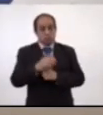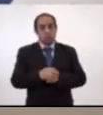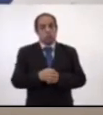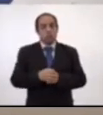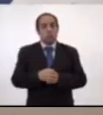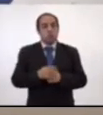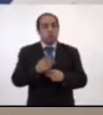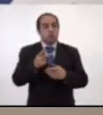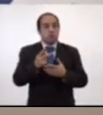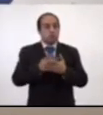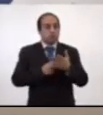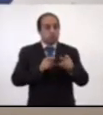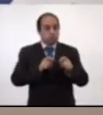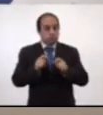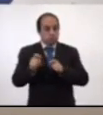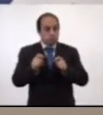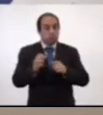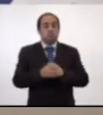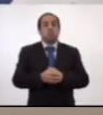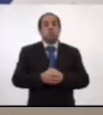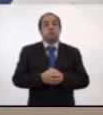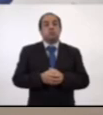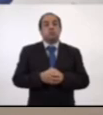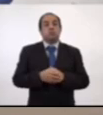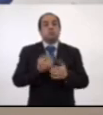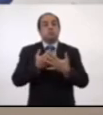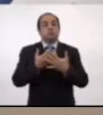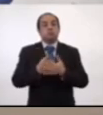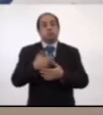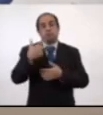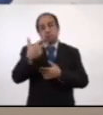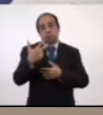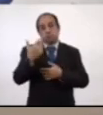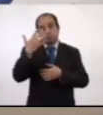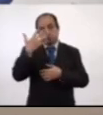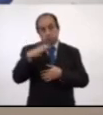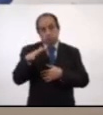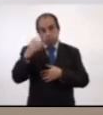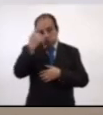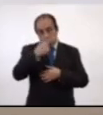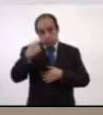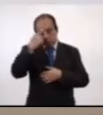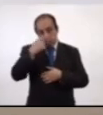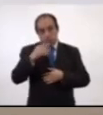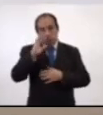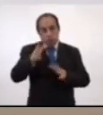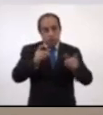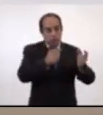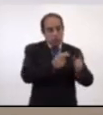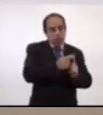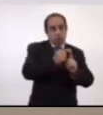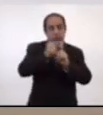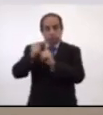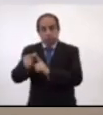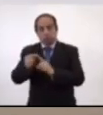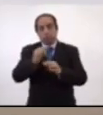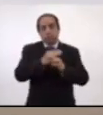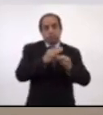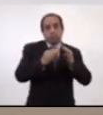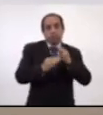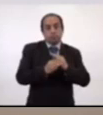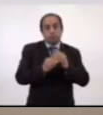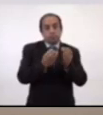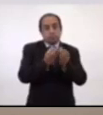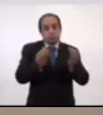maniobra. Esperamos, como yo decía, en las próximas 8 a 10 horas estar ya trasladando parte de estos elementos